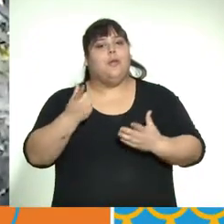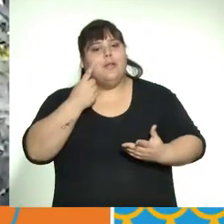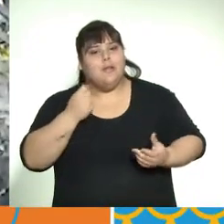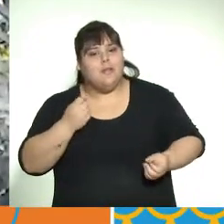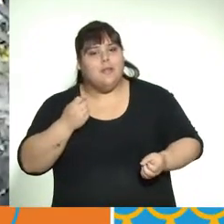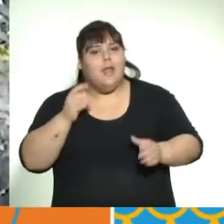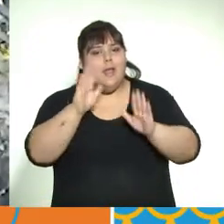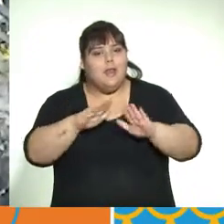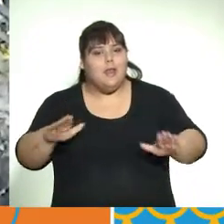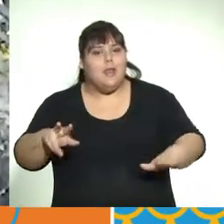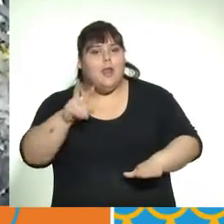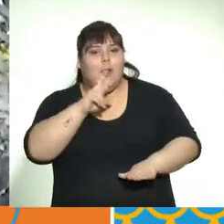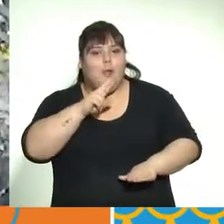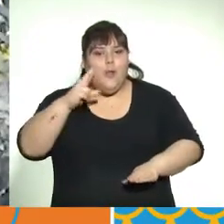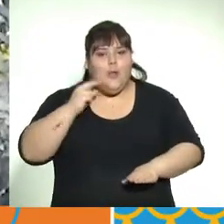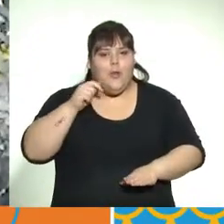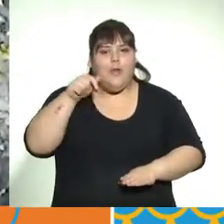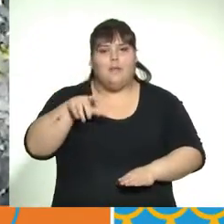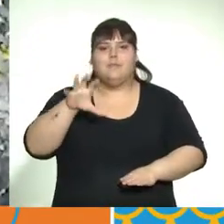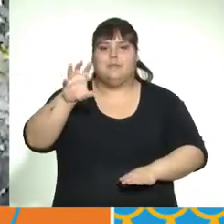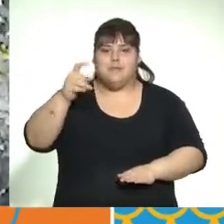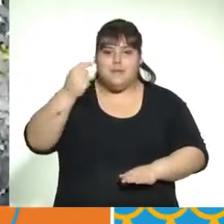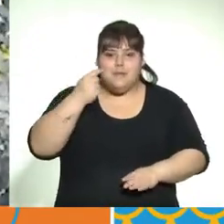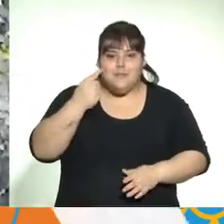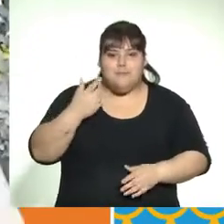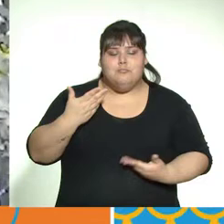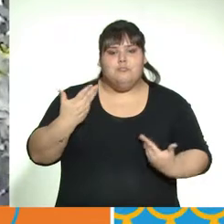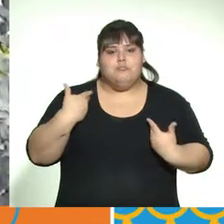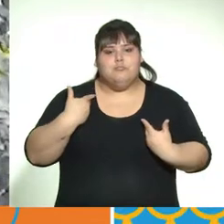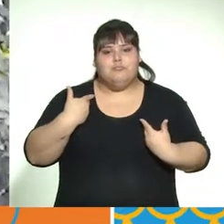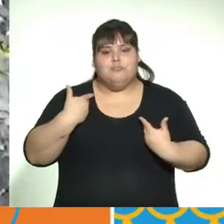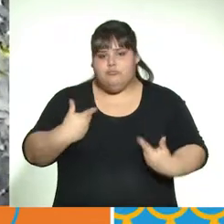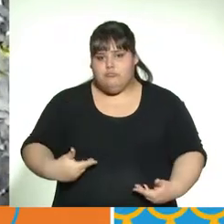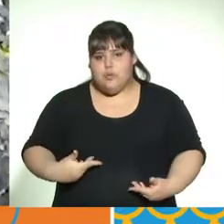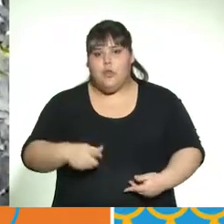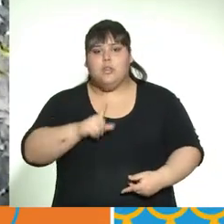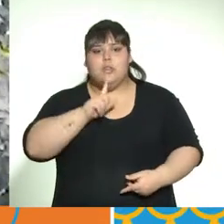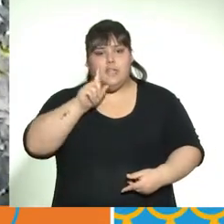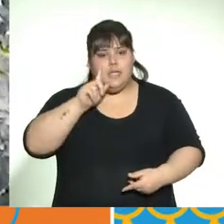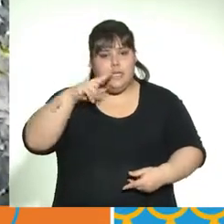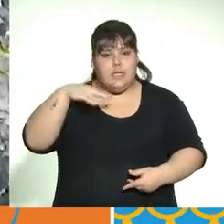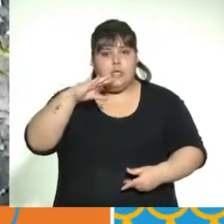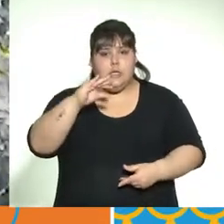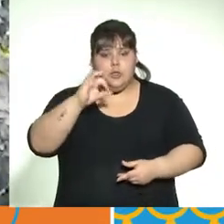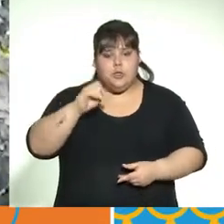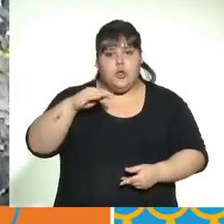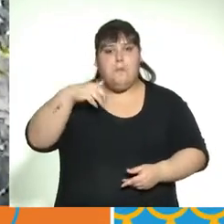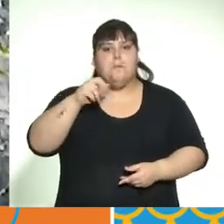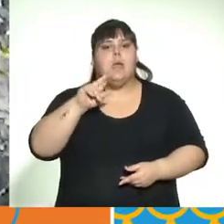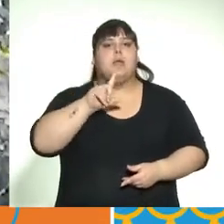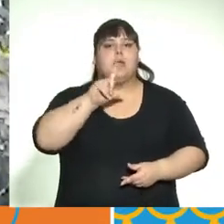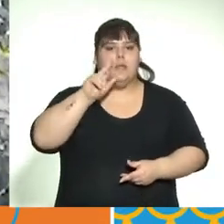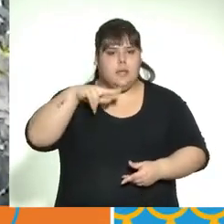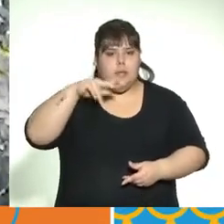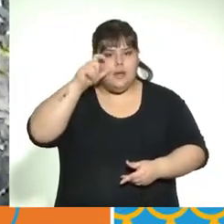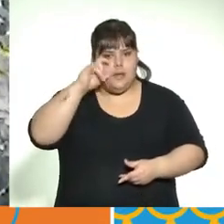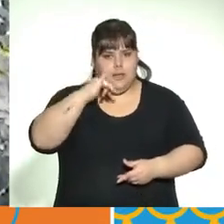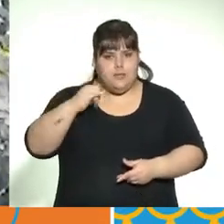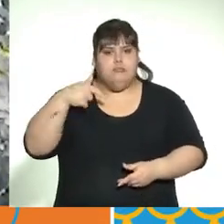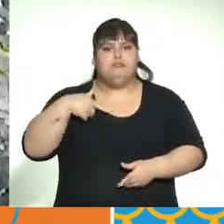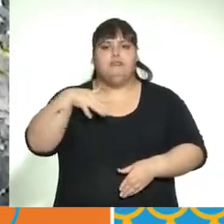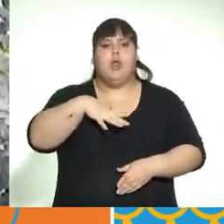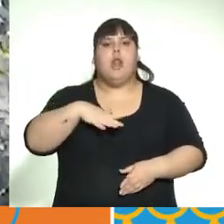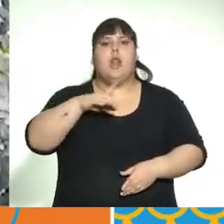Buenos días, gurisas y gurises entrerrianos. Yo soy Tincho Martínez, estoy